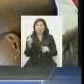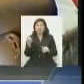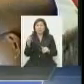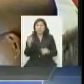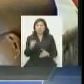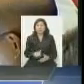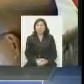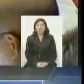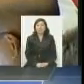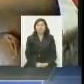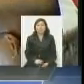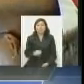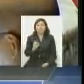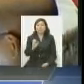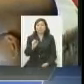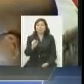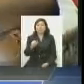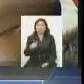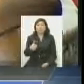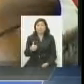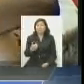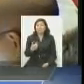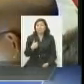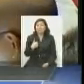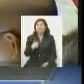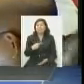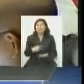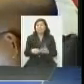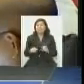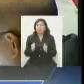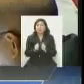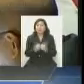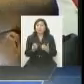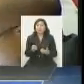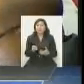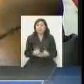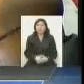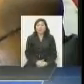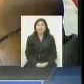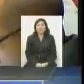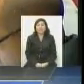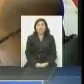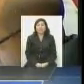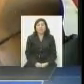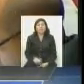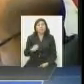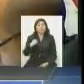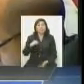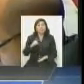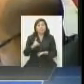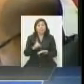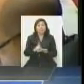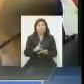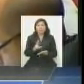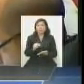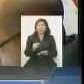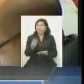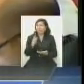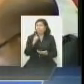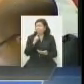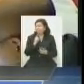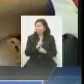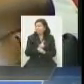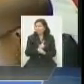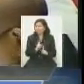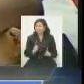millones que EMSA tiene que responder qué ha hecho con ese dinero y por lo tanto la Municipalidad de Lima. No nos